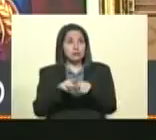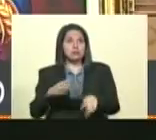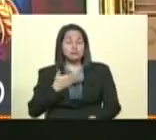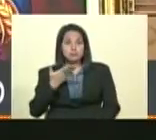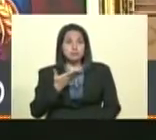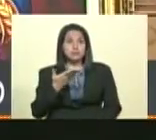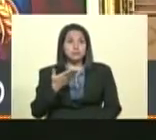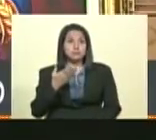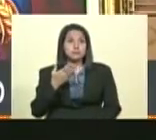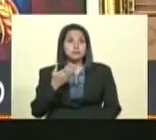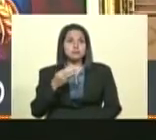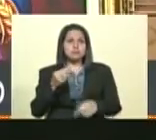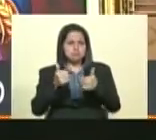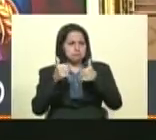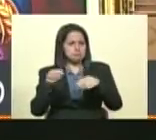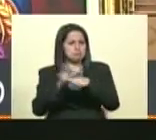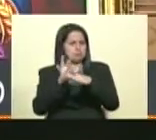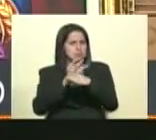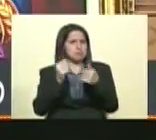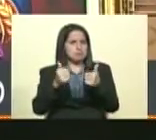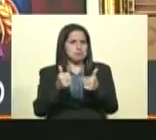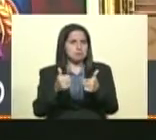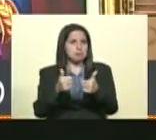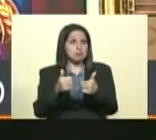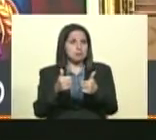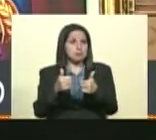funcionar así, y puede funcionar bien.